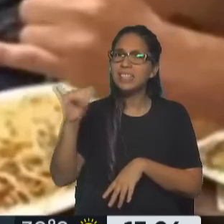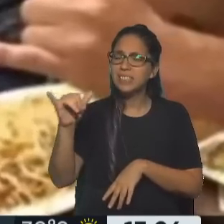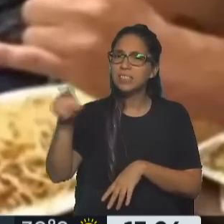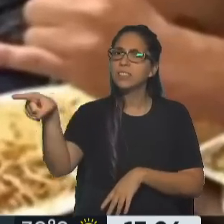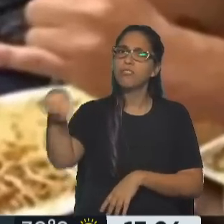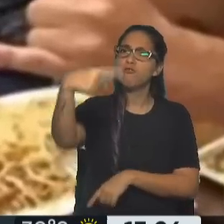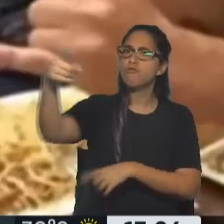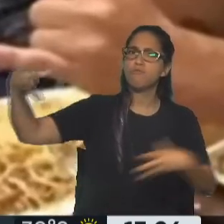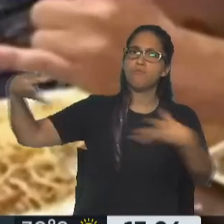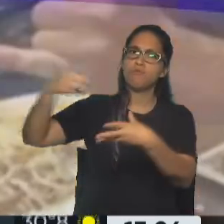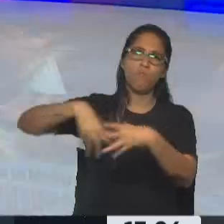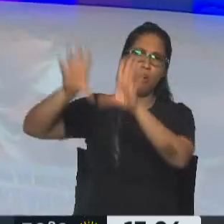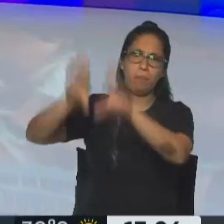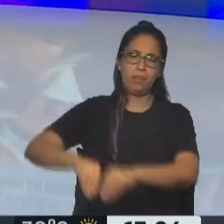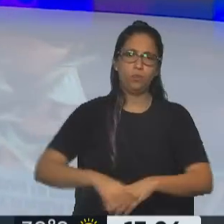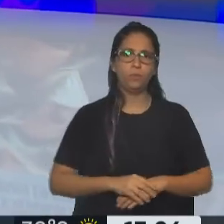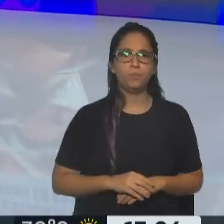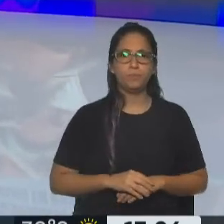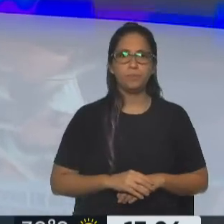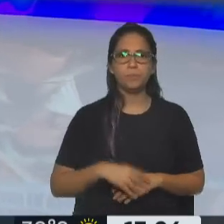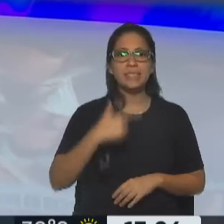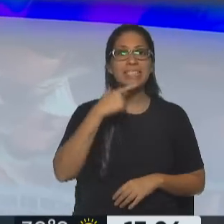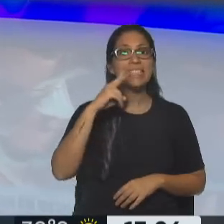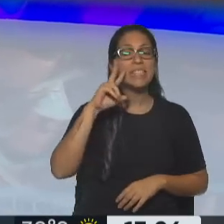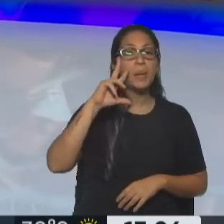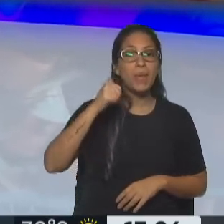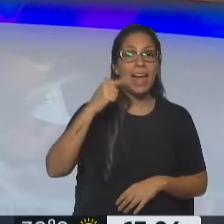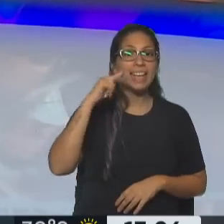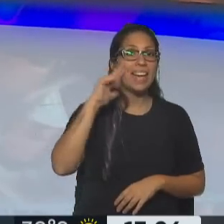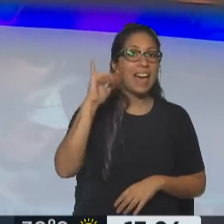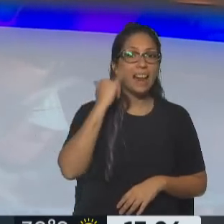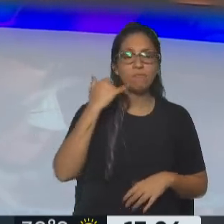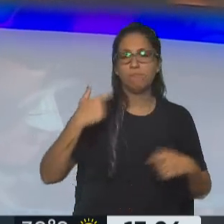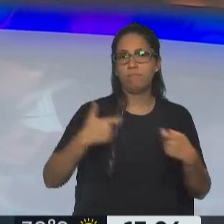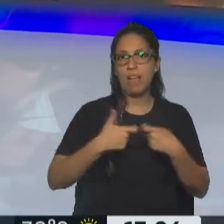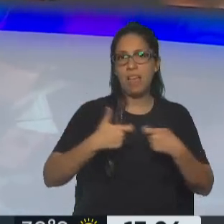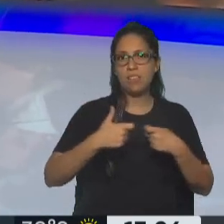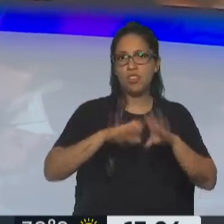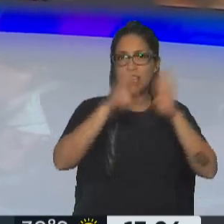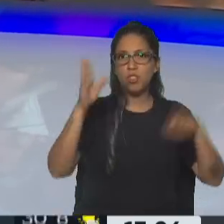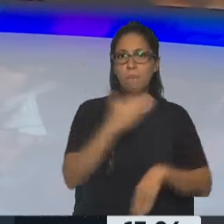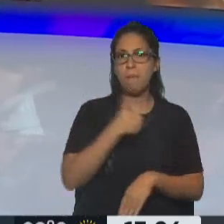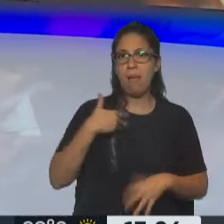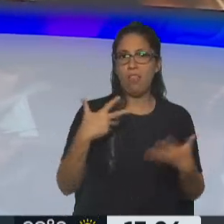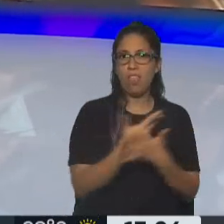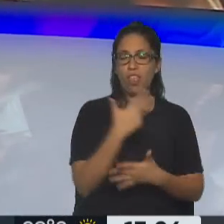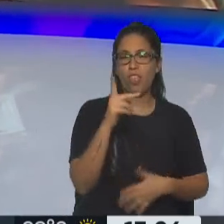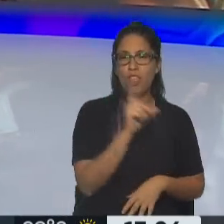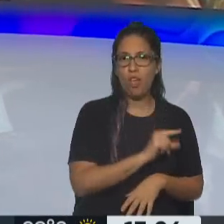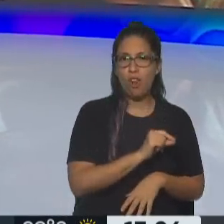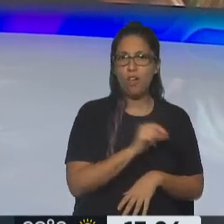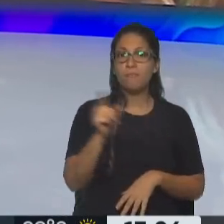integrantes del grupo. Silvia Irigaray integra la Asociación Madres del Dolor. Su hijo fue víctima de la